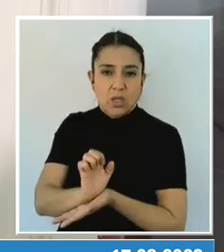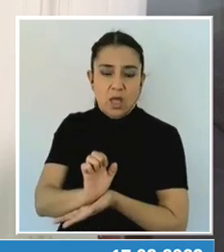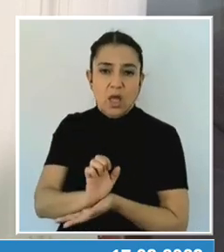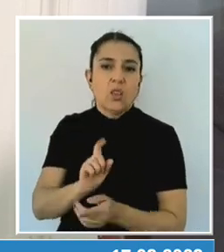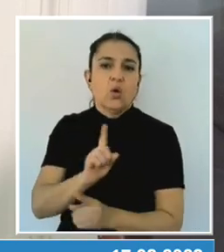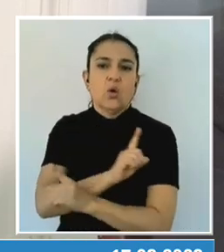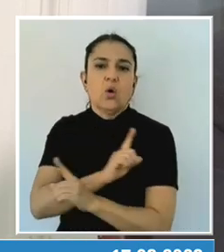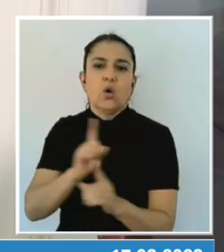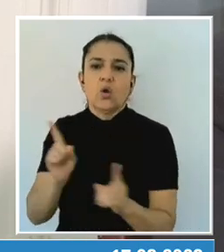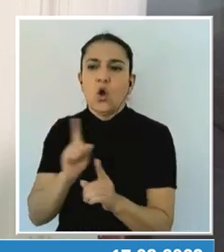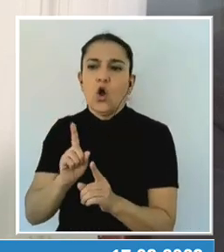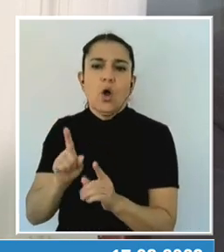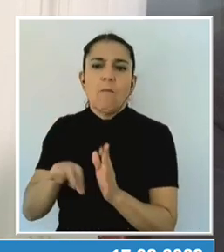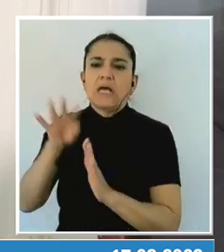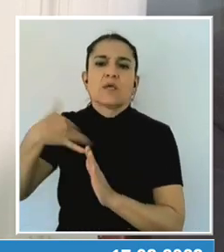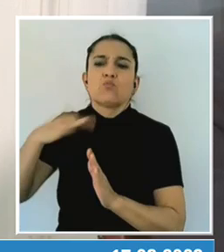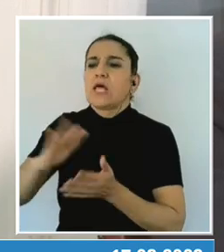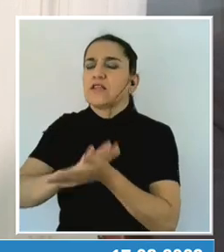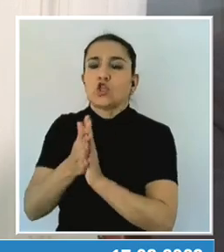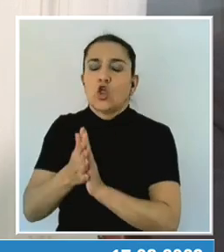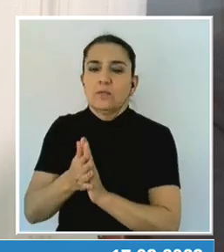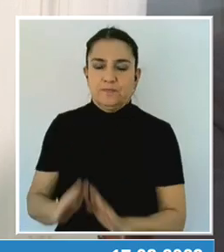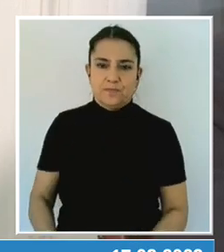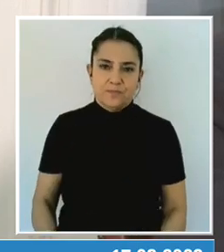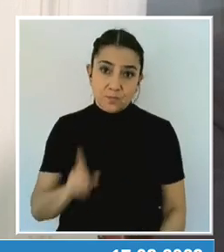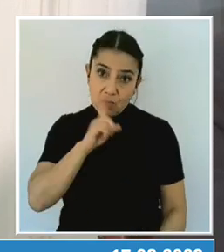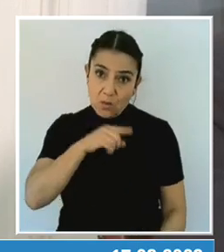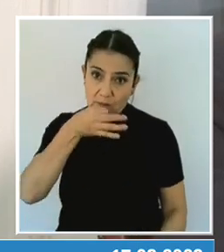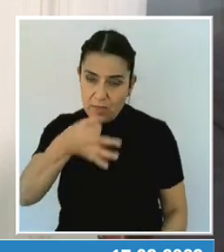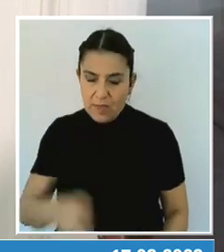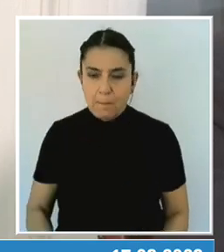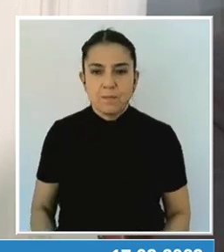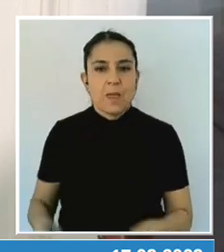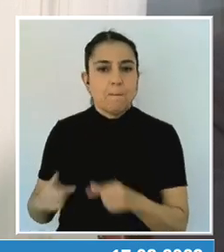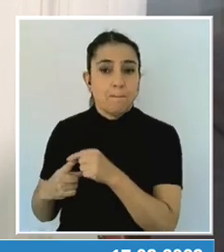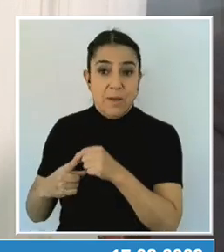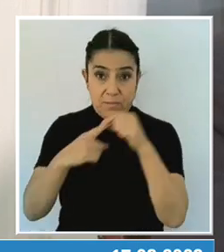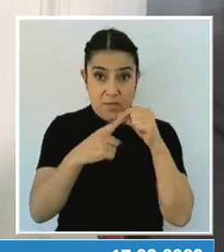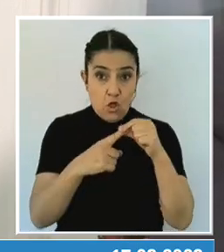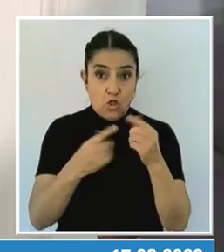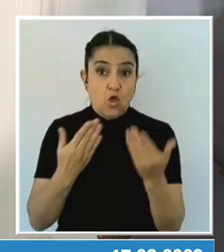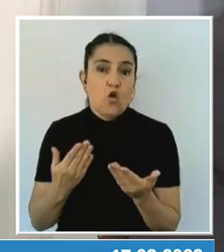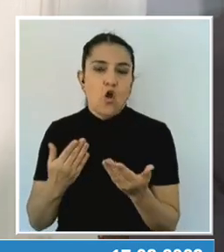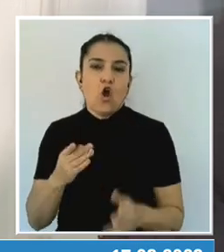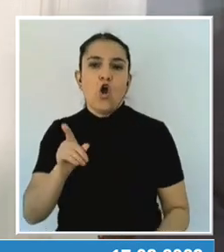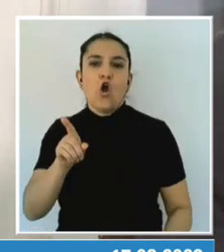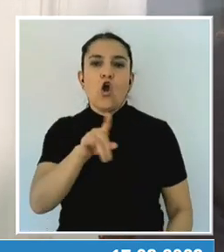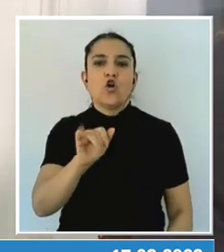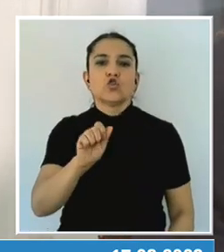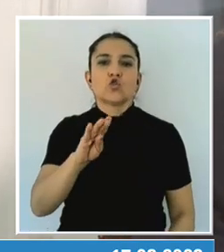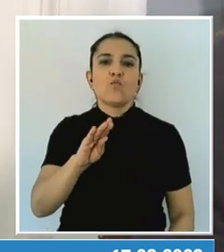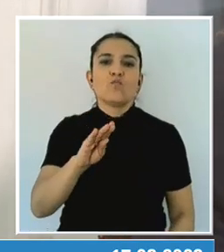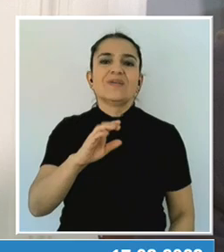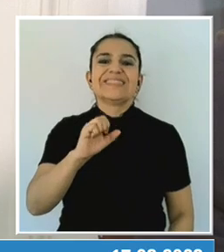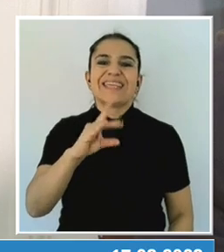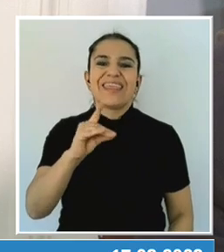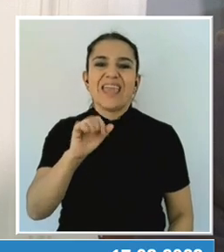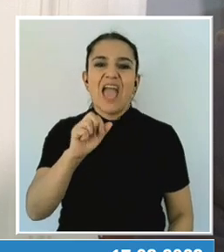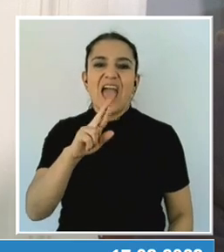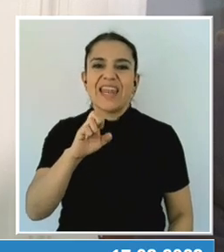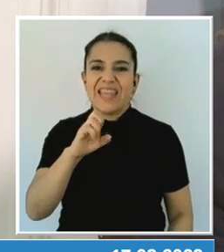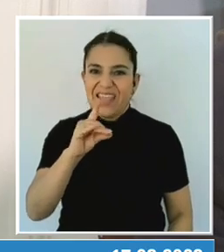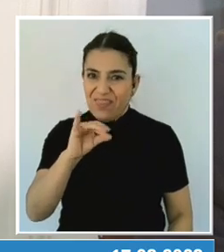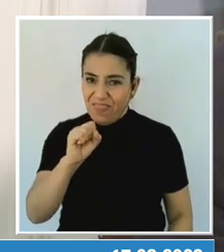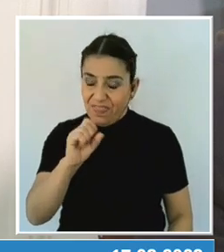todo. Termino. El principio de subsidiariedad es algo flexible. Yo no he